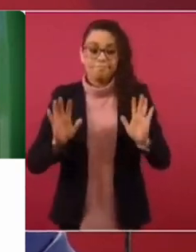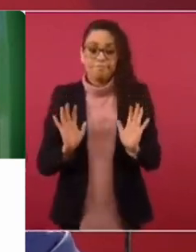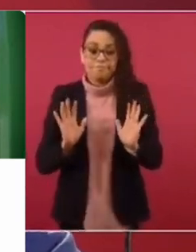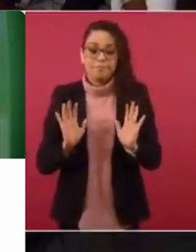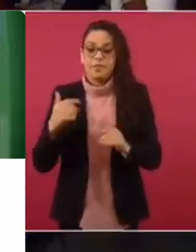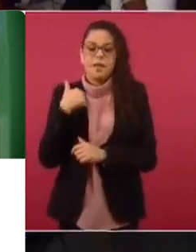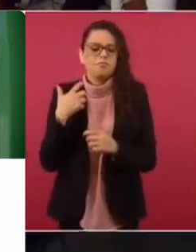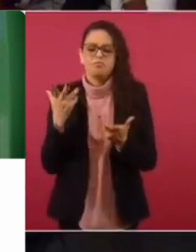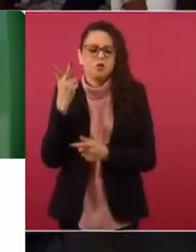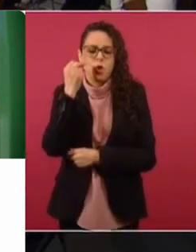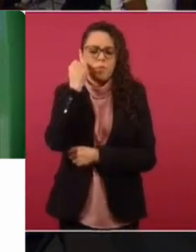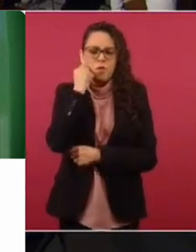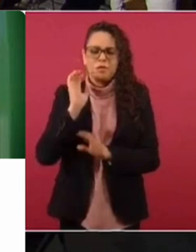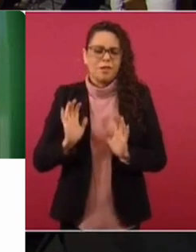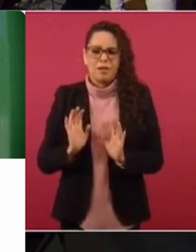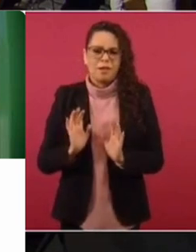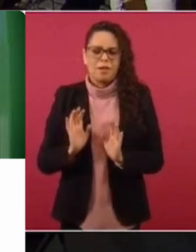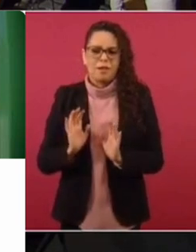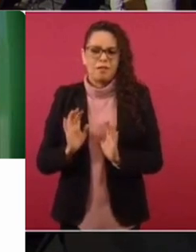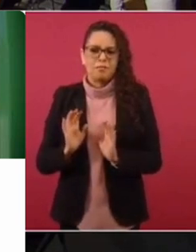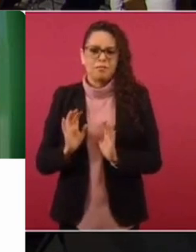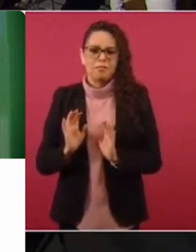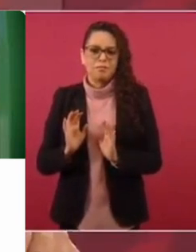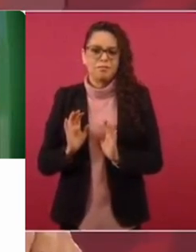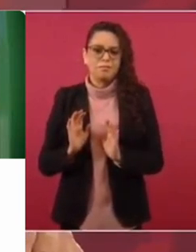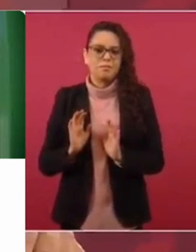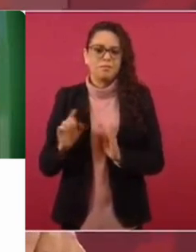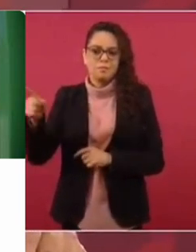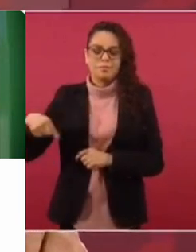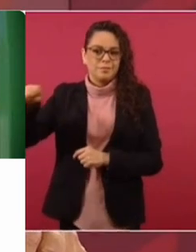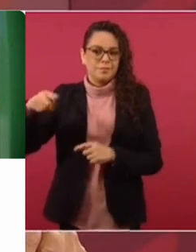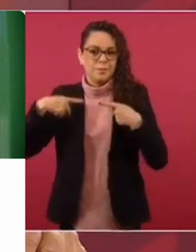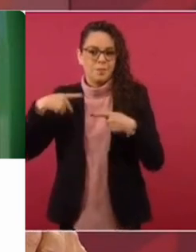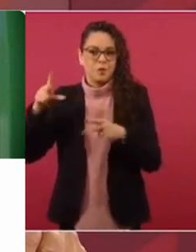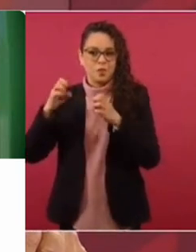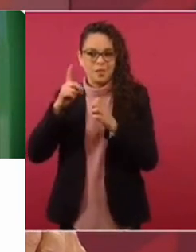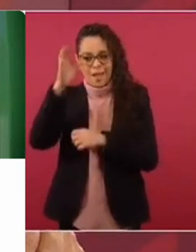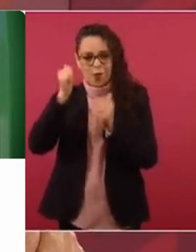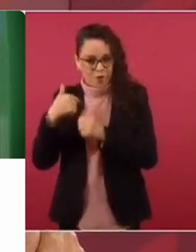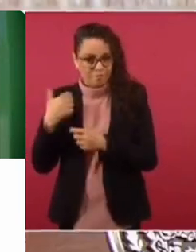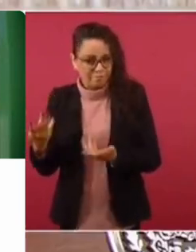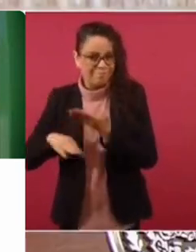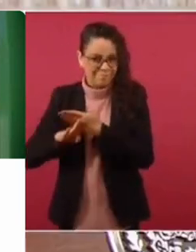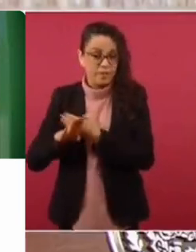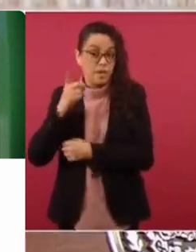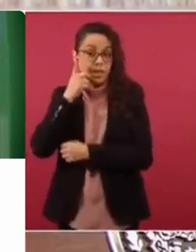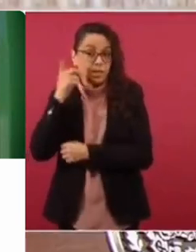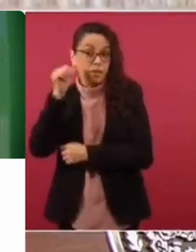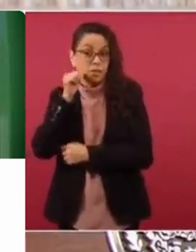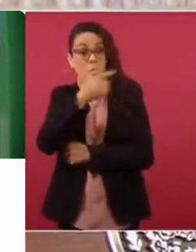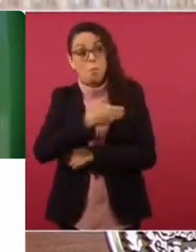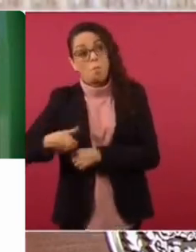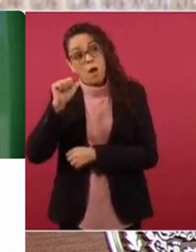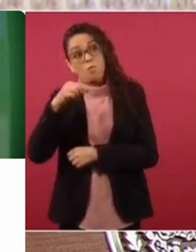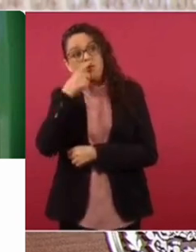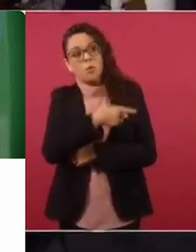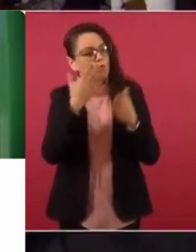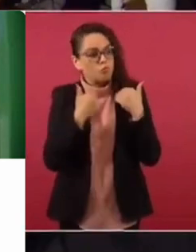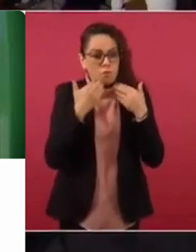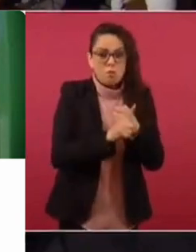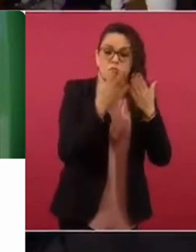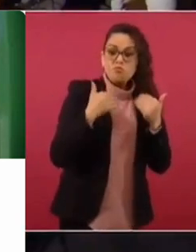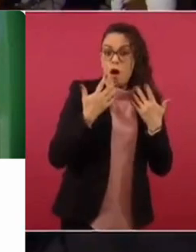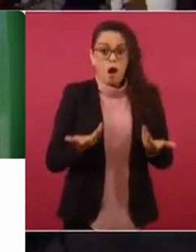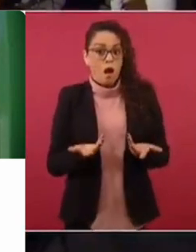los adversarios señalen de que yo estoy negando que existan estos problemas y que la culpa se